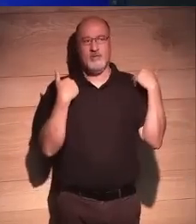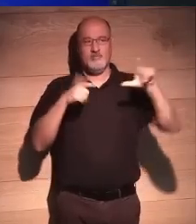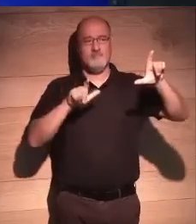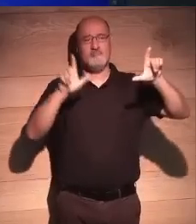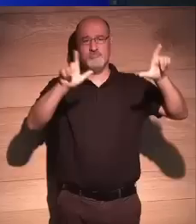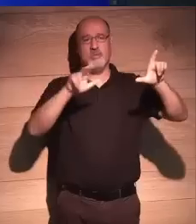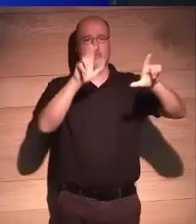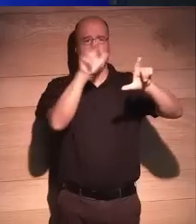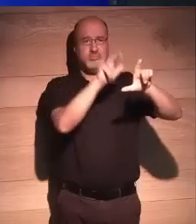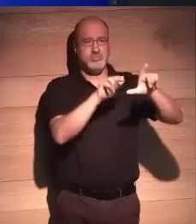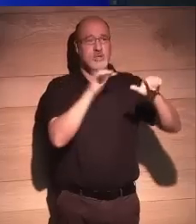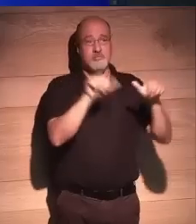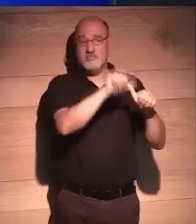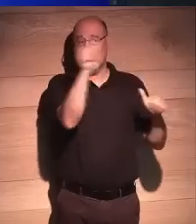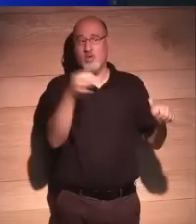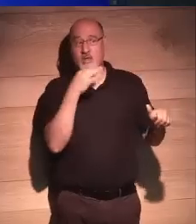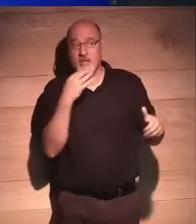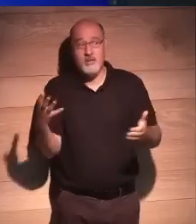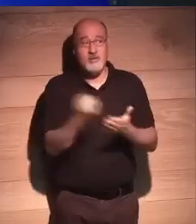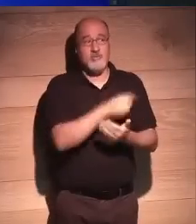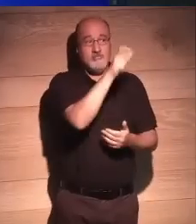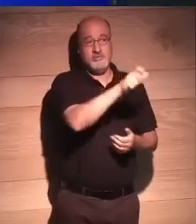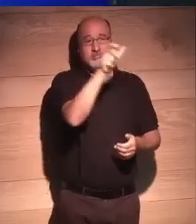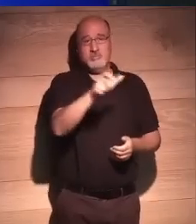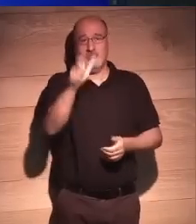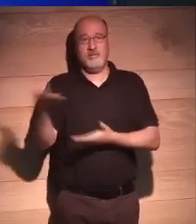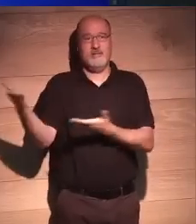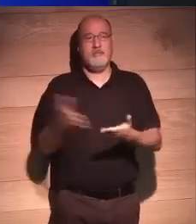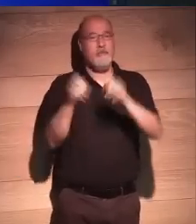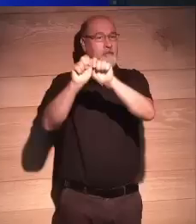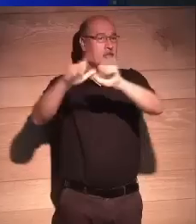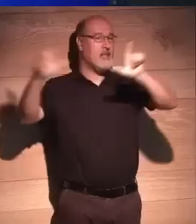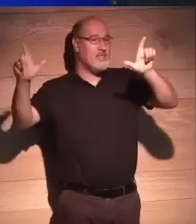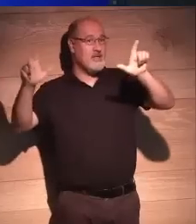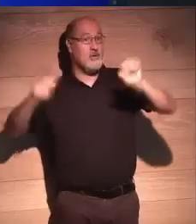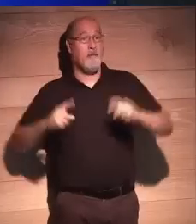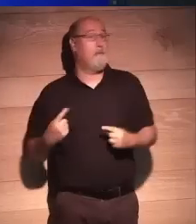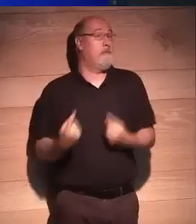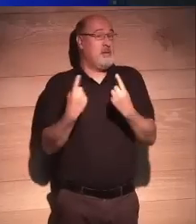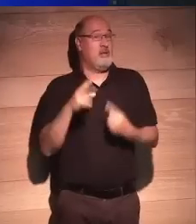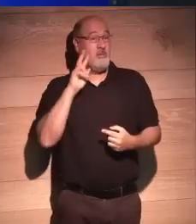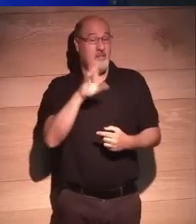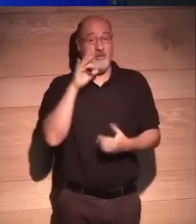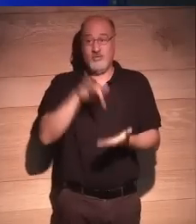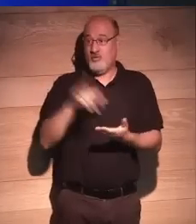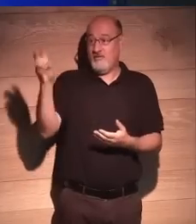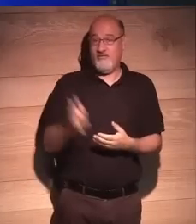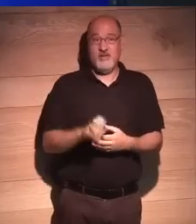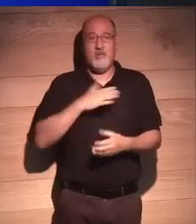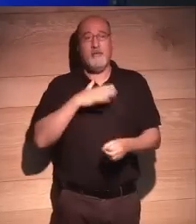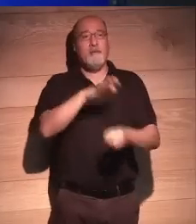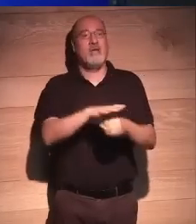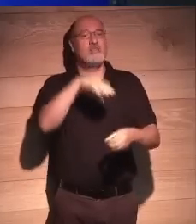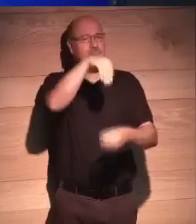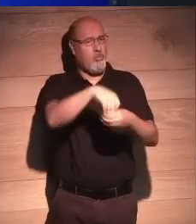ilustrar toda la tarde. Iréis viendo en pantalla, para los que sea la primera vez que estáis en este Hay Vida en